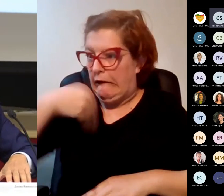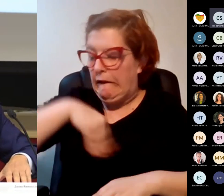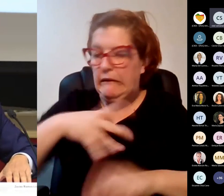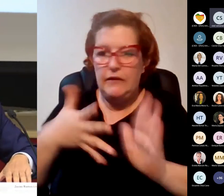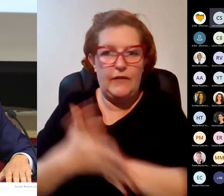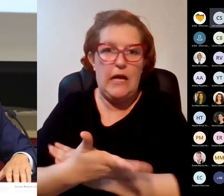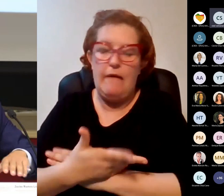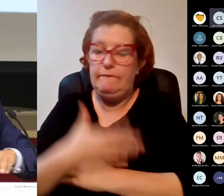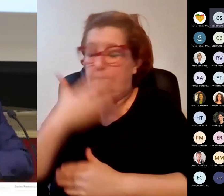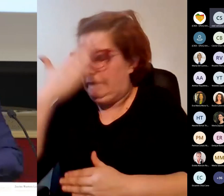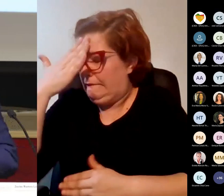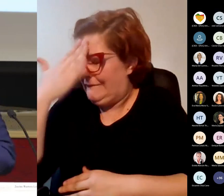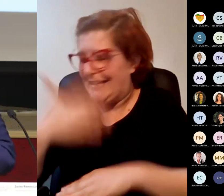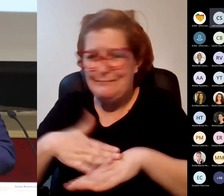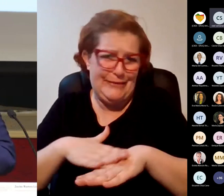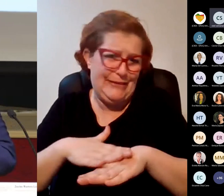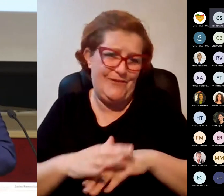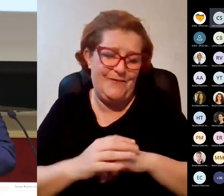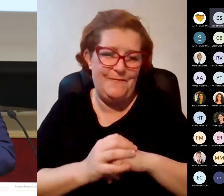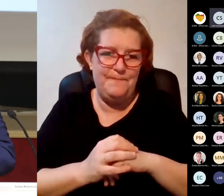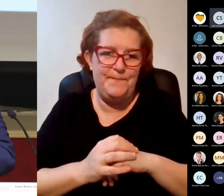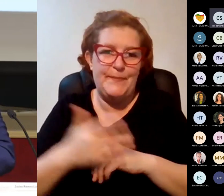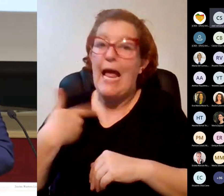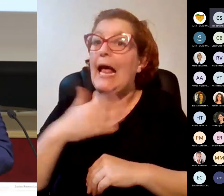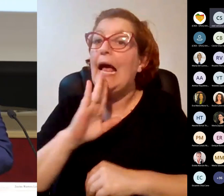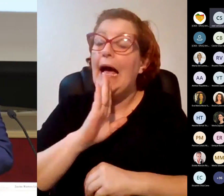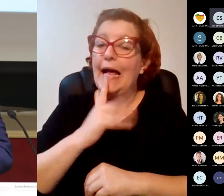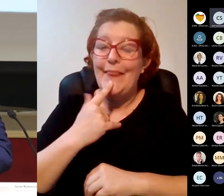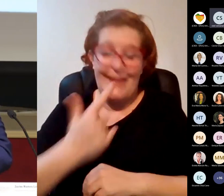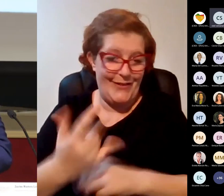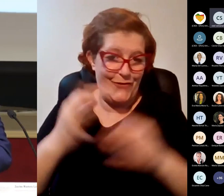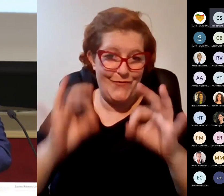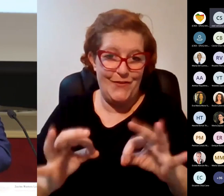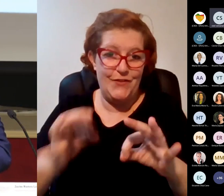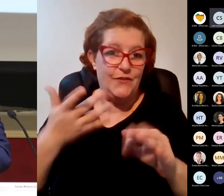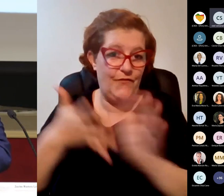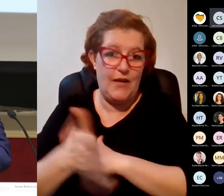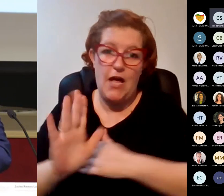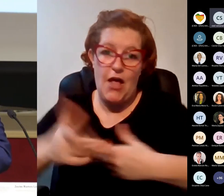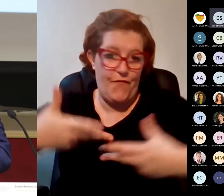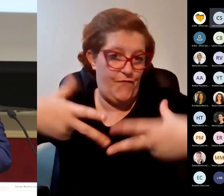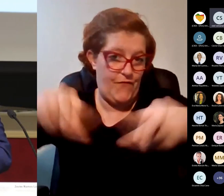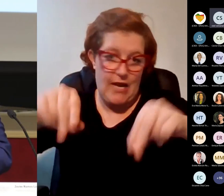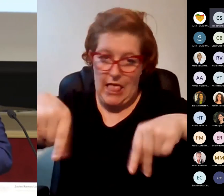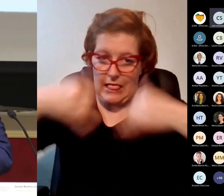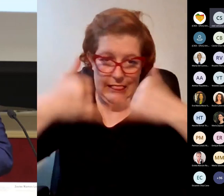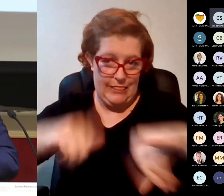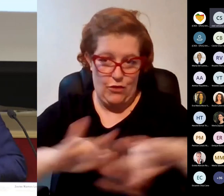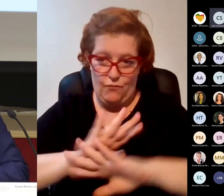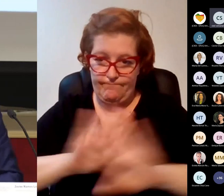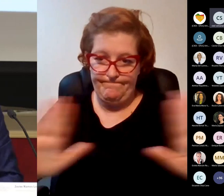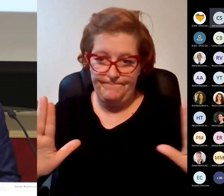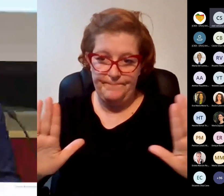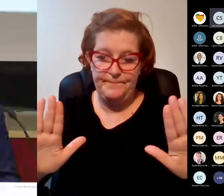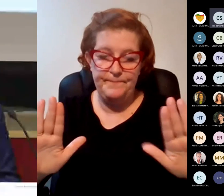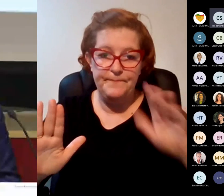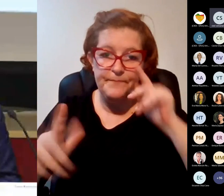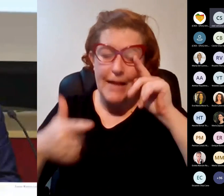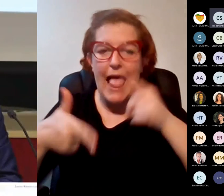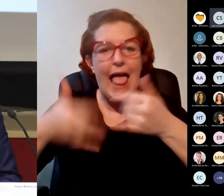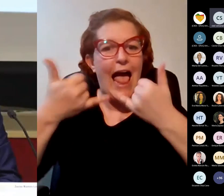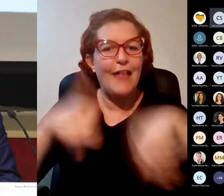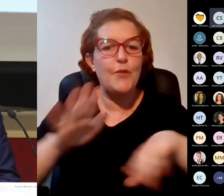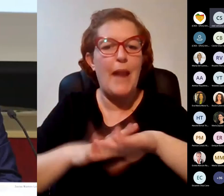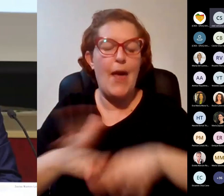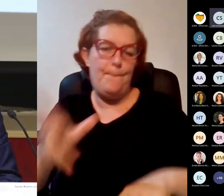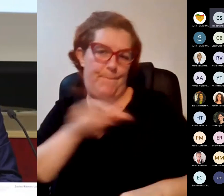absolutamente imperdonable dicho esto damos por concluido este acto este acto de entrega